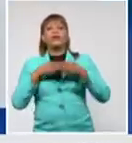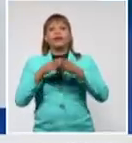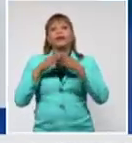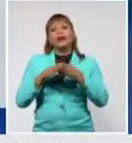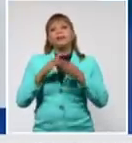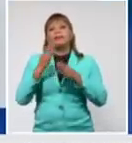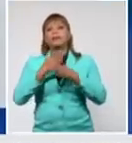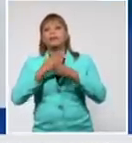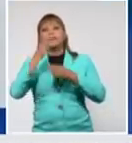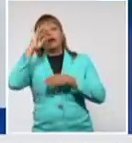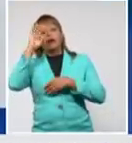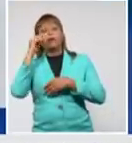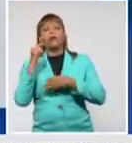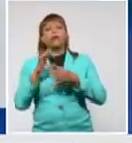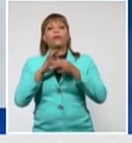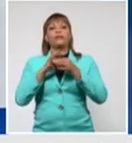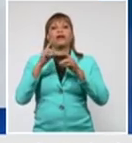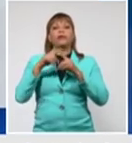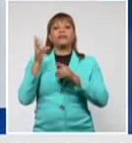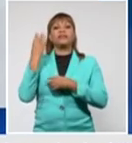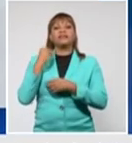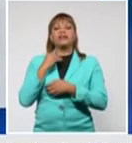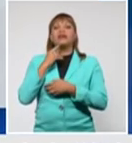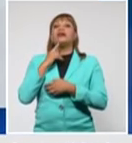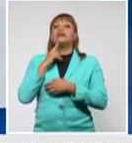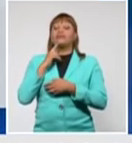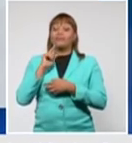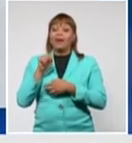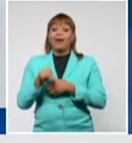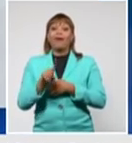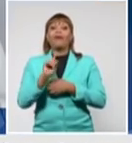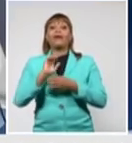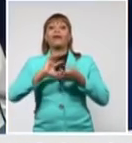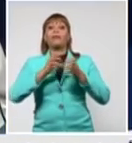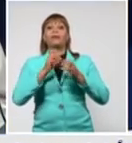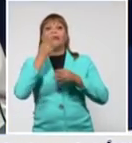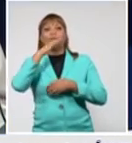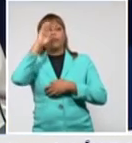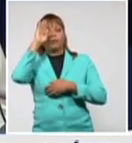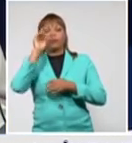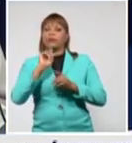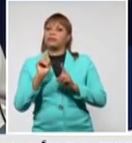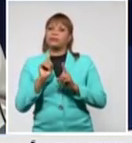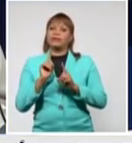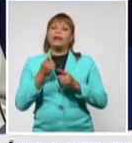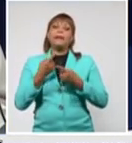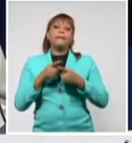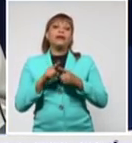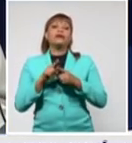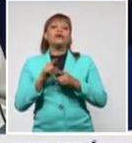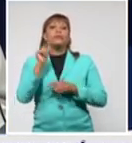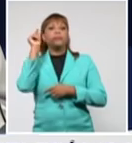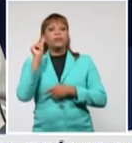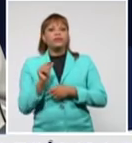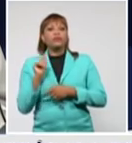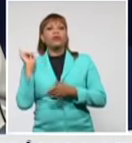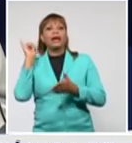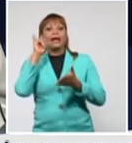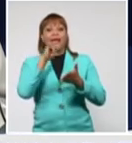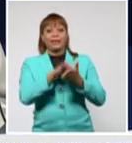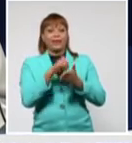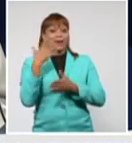digo, ahora sí se está complicando el país, pero realmente son personas que acaban de llegar del